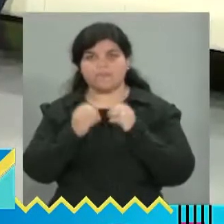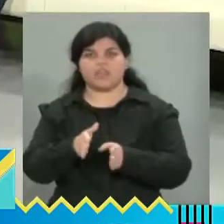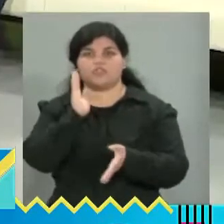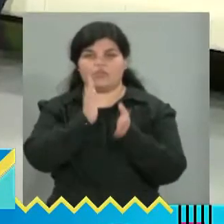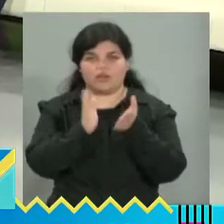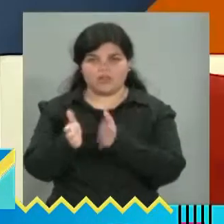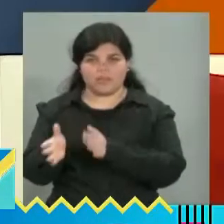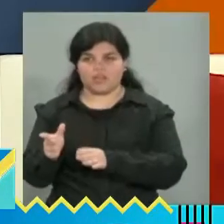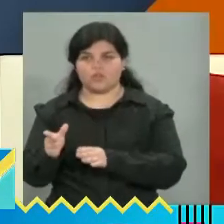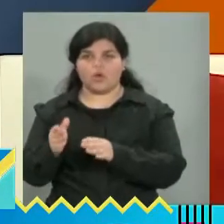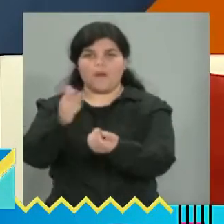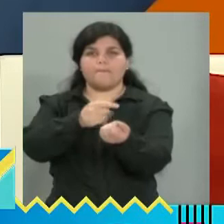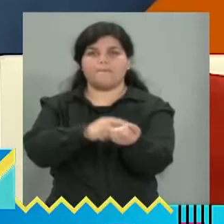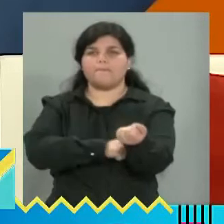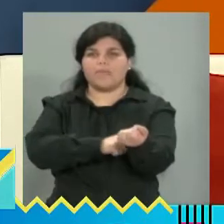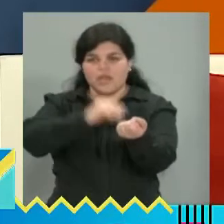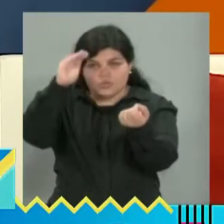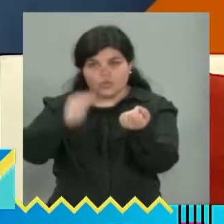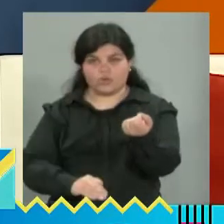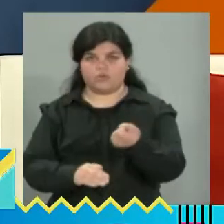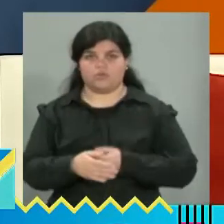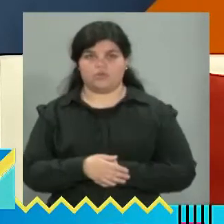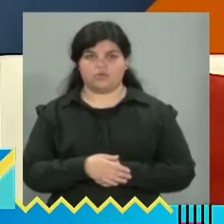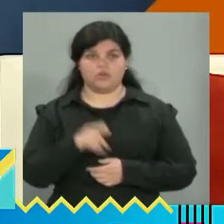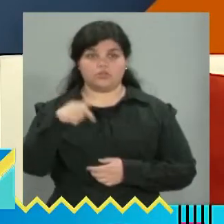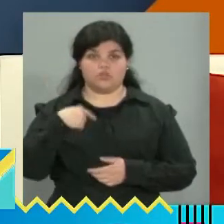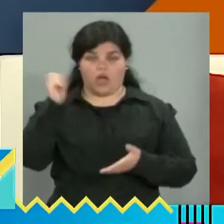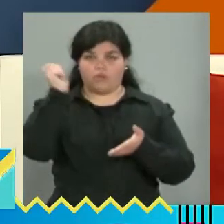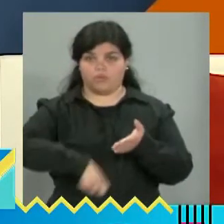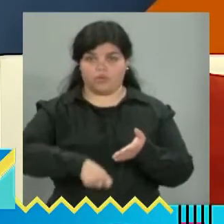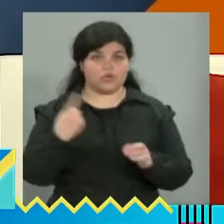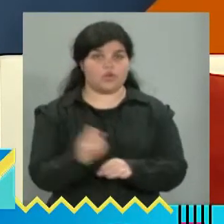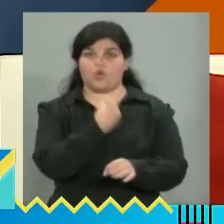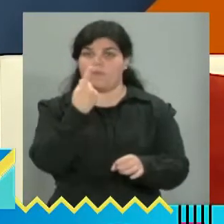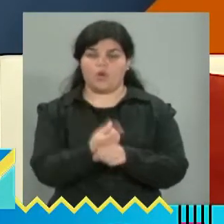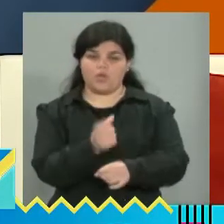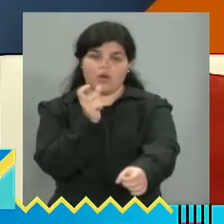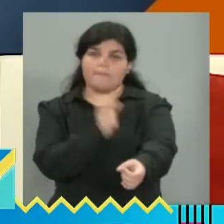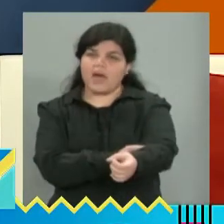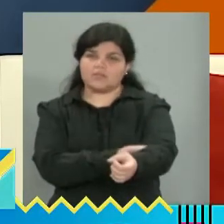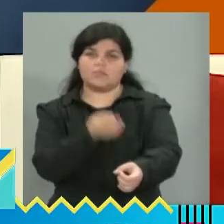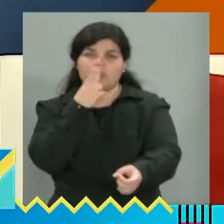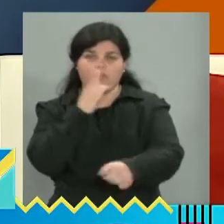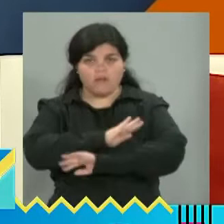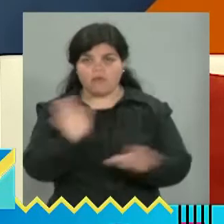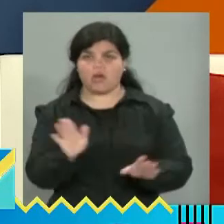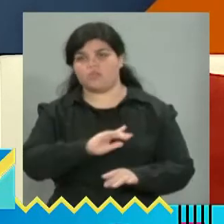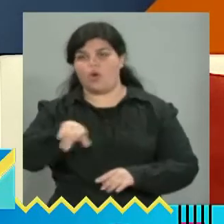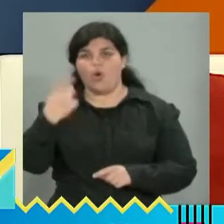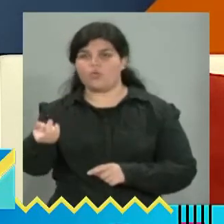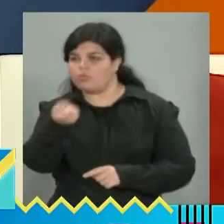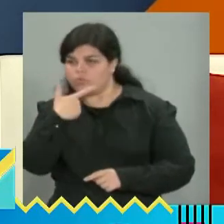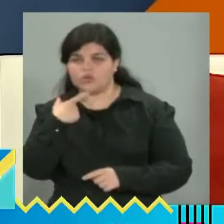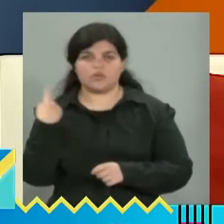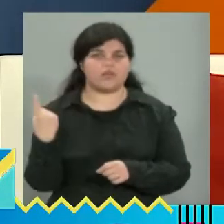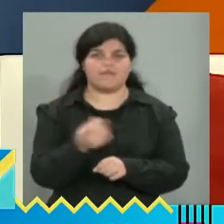presión. ¿Por qué no le puedo prescribir el parche de nicotina o la vareniclina o el bupropión que está demostrado que tiene efecto? Porque si